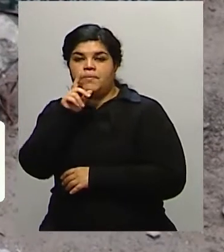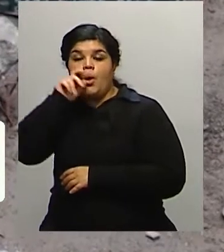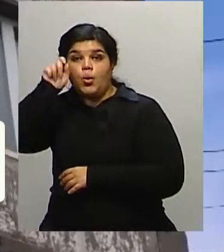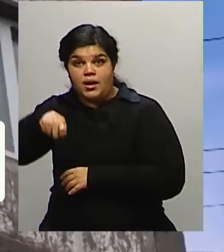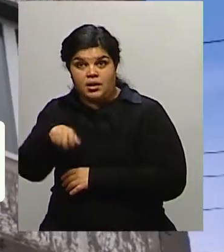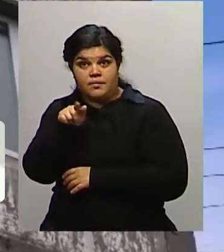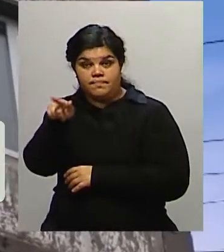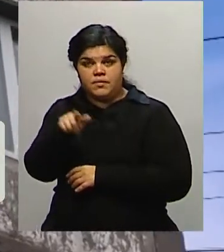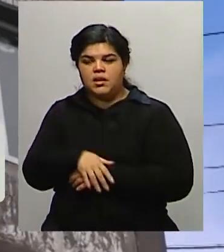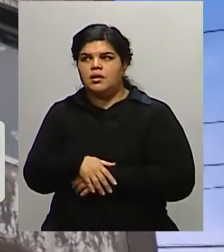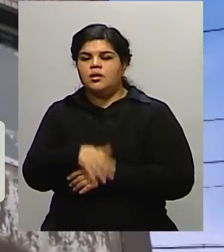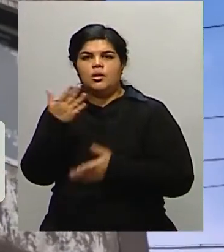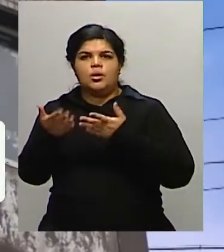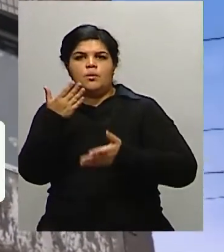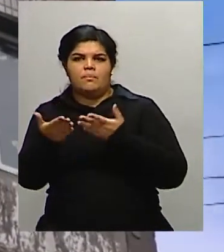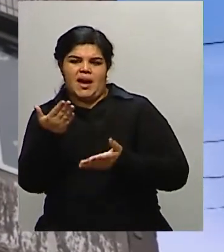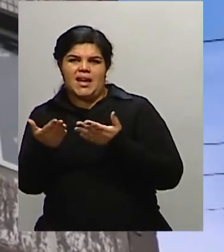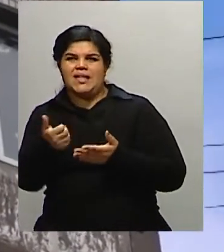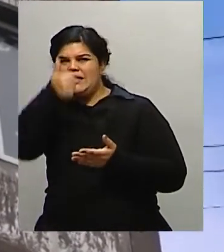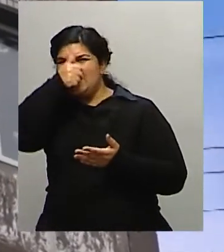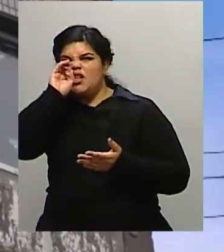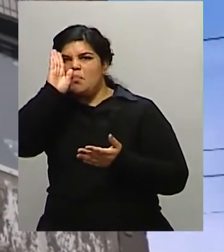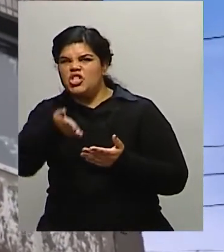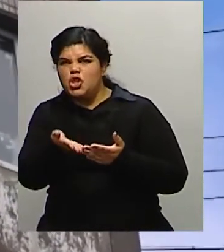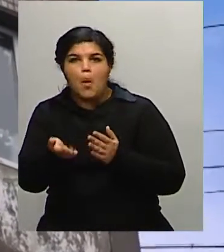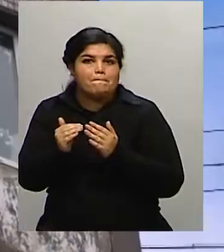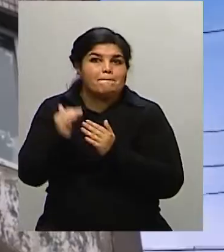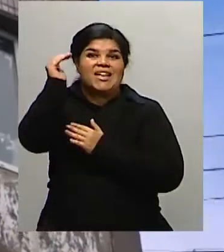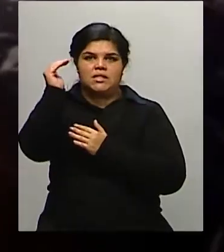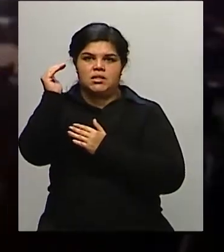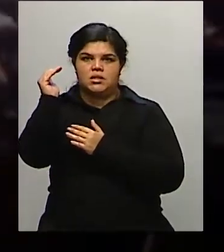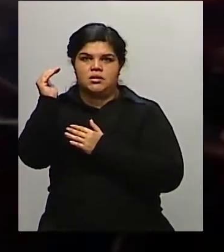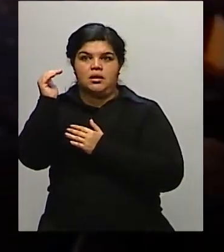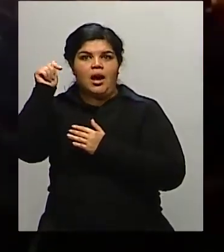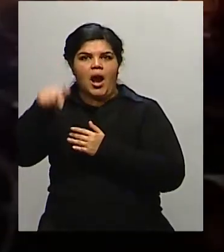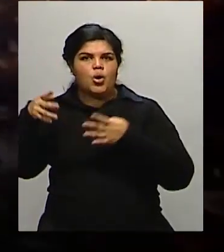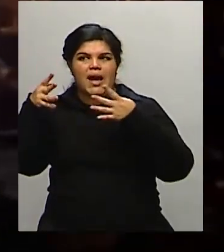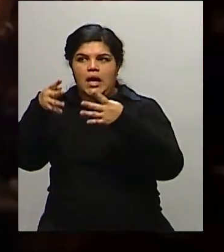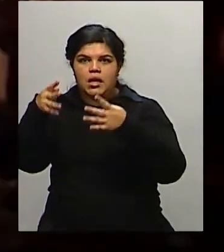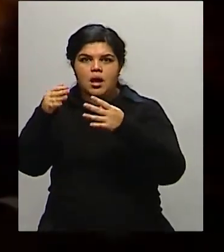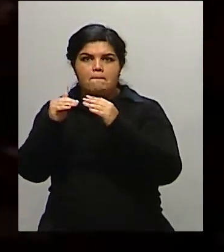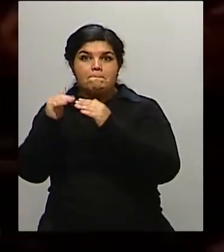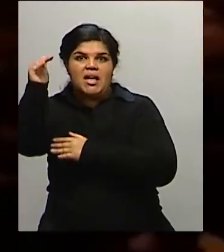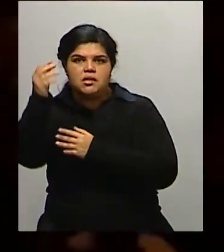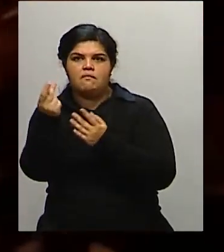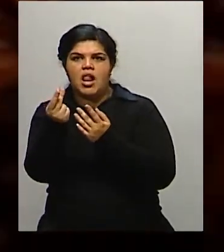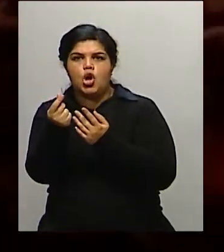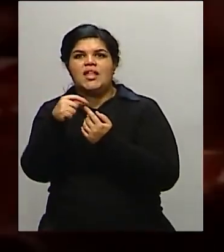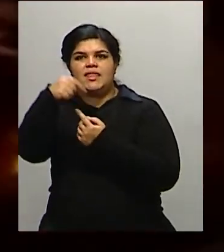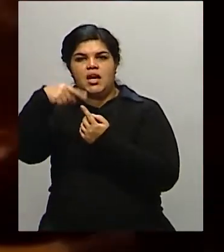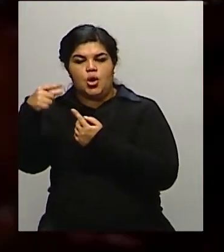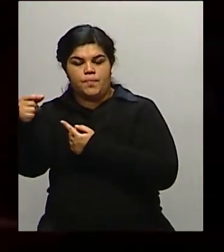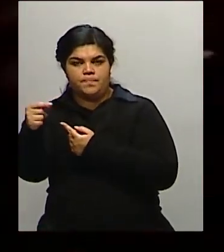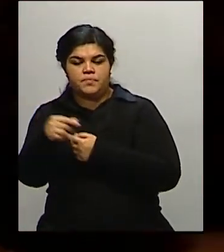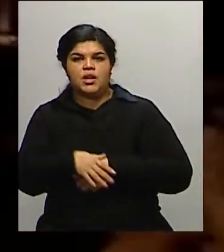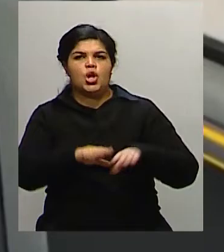comparamos el índice de precios, por ejemplo, de la FAO, los precios de los alimentos hoy son